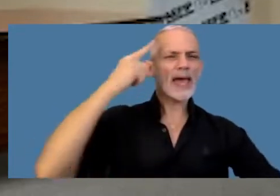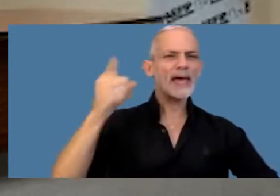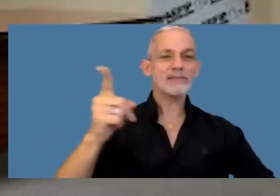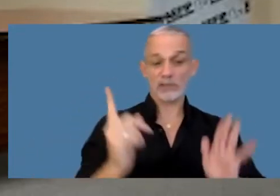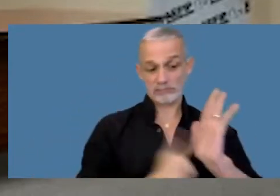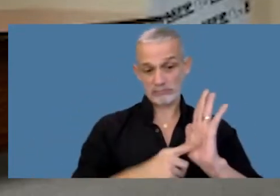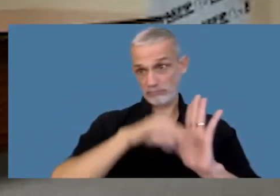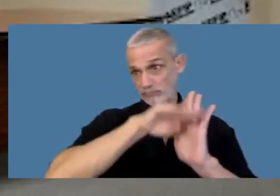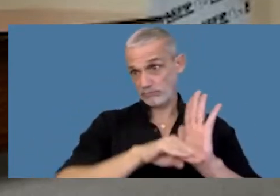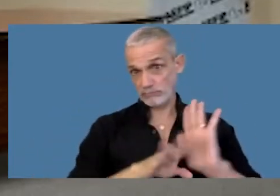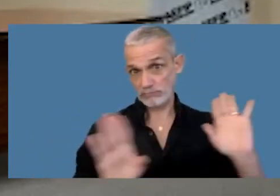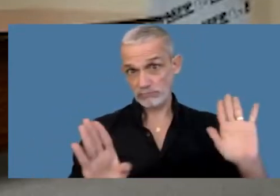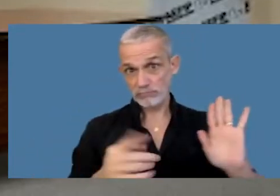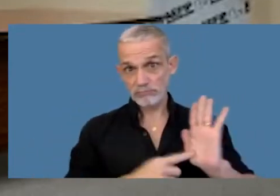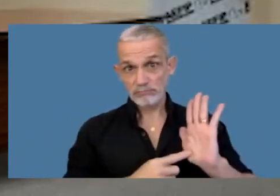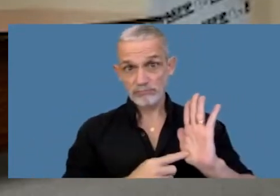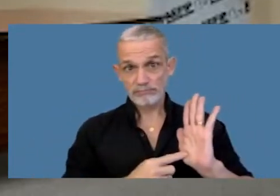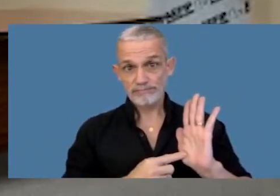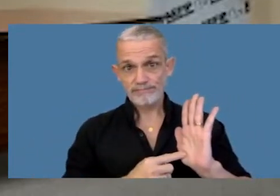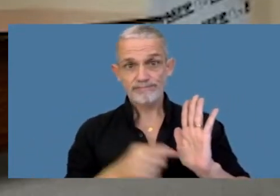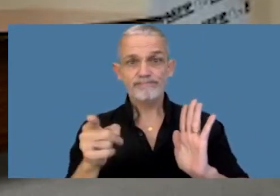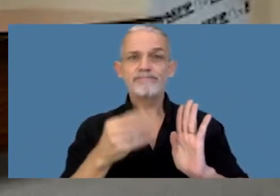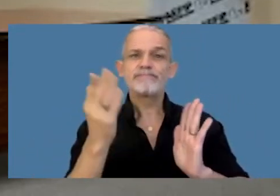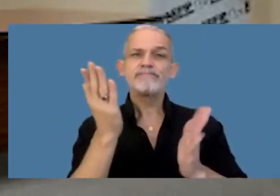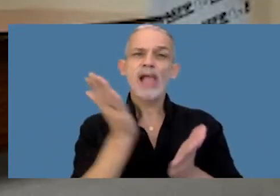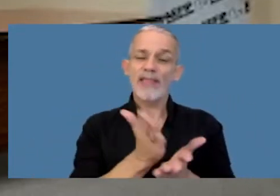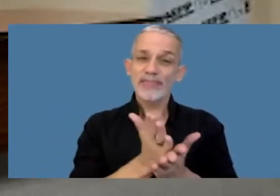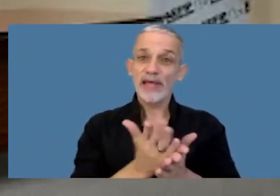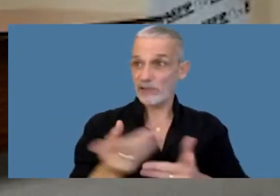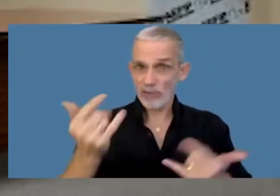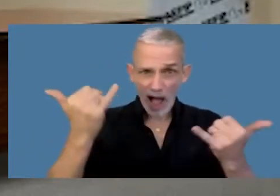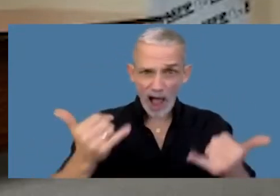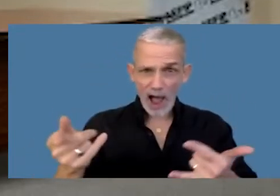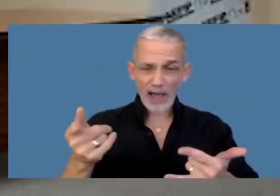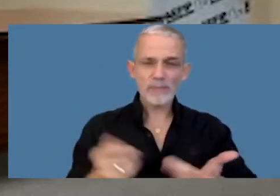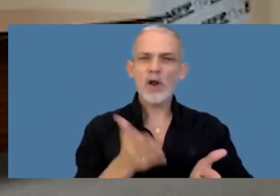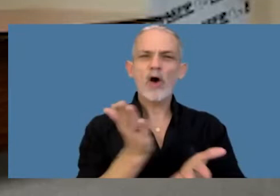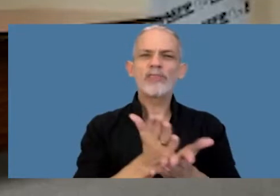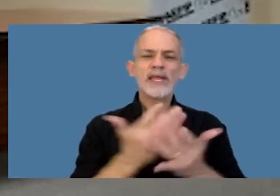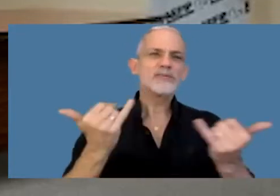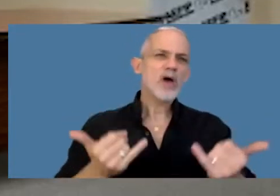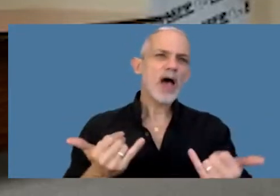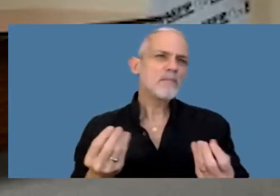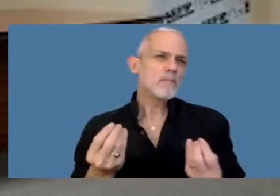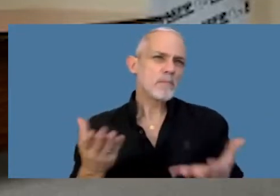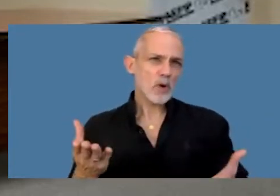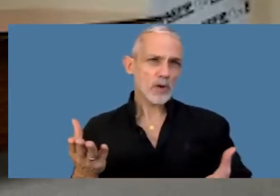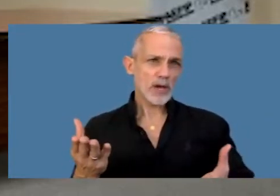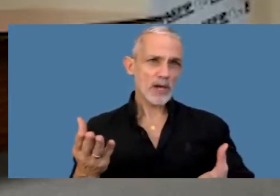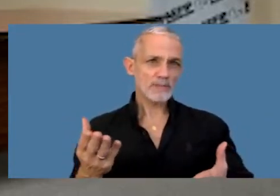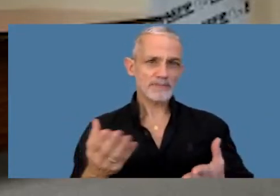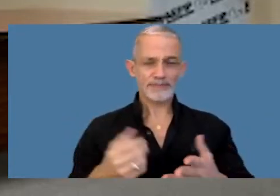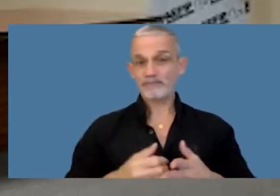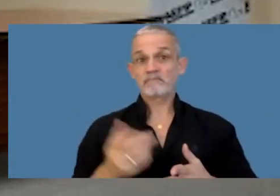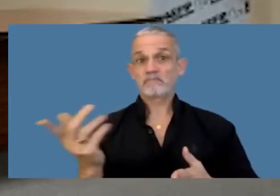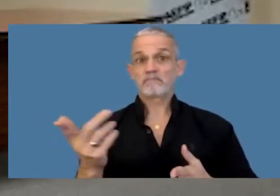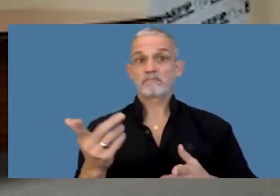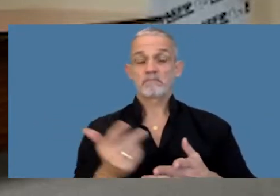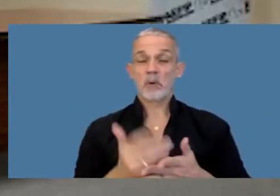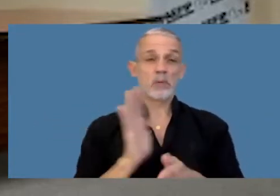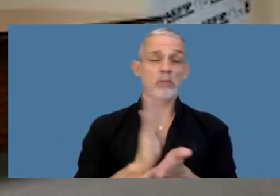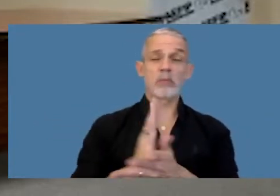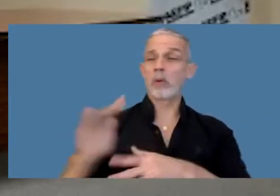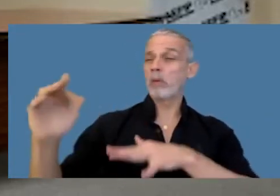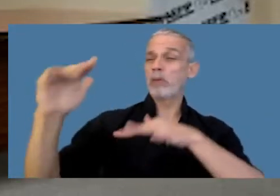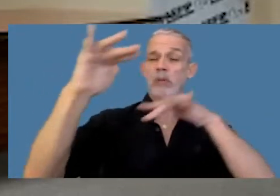reglamentación de esos derechos que estaban allí. Pero estaban allí, digamos, como en las nubes, estaba muy